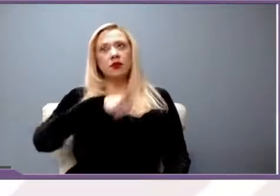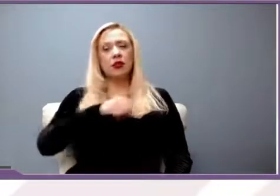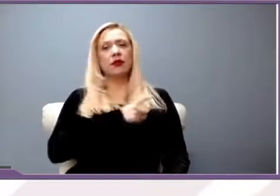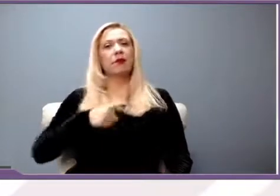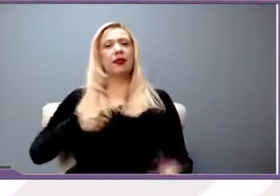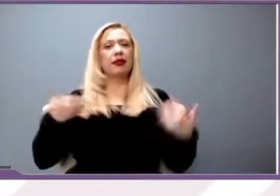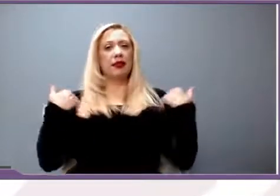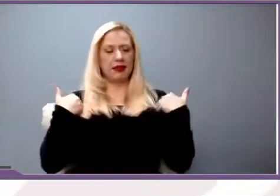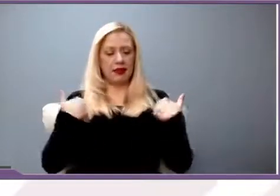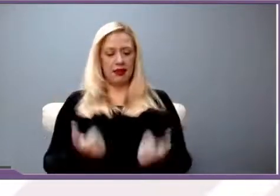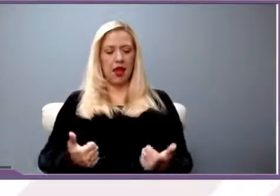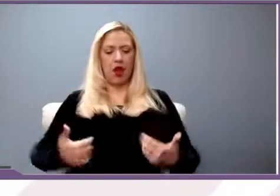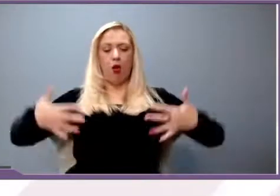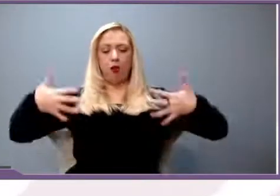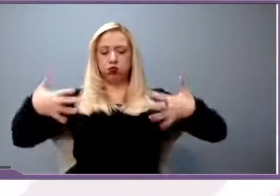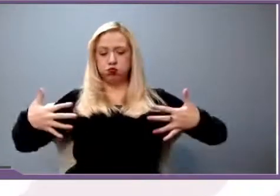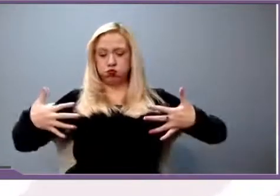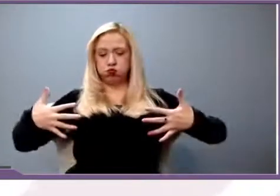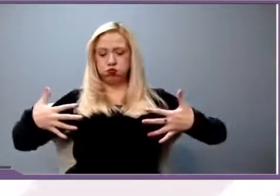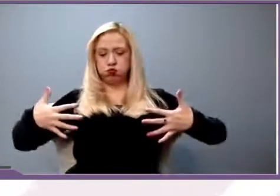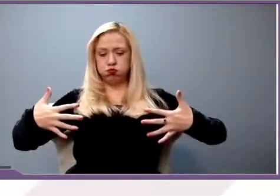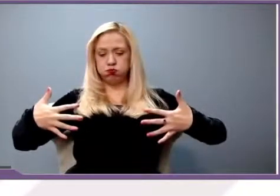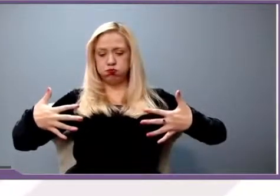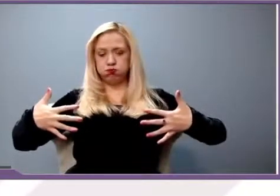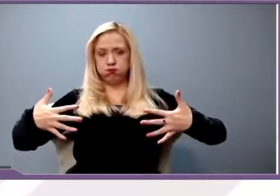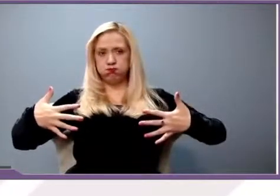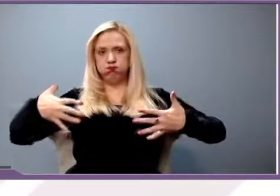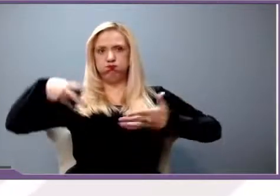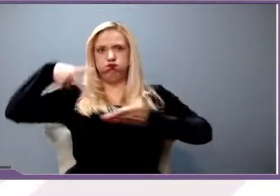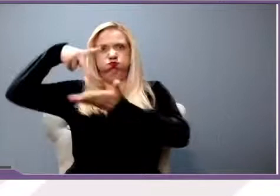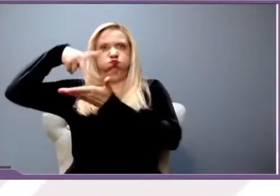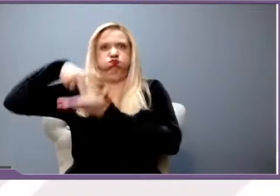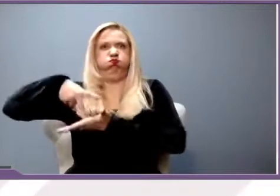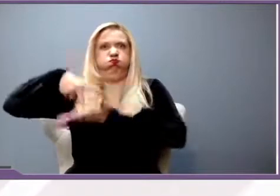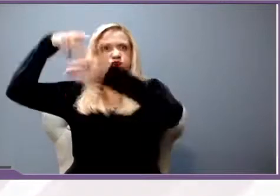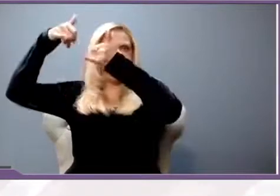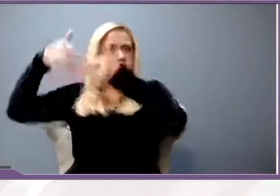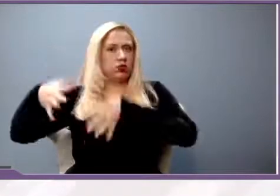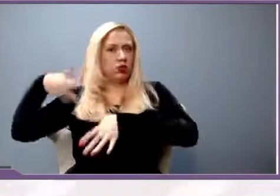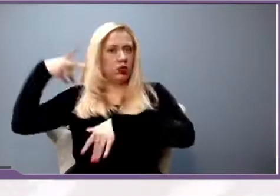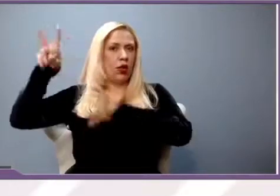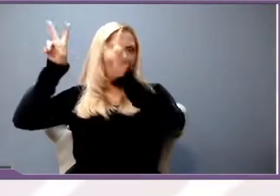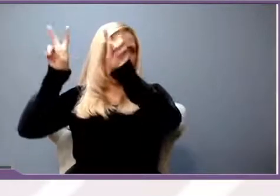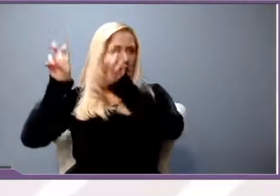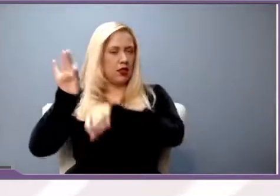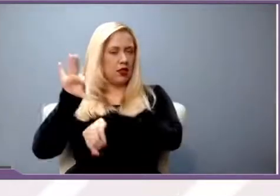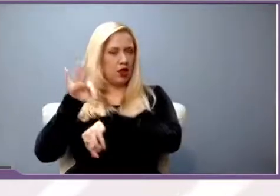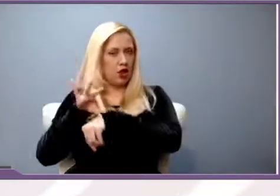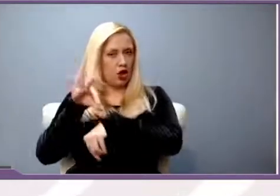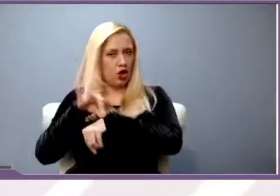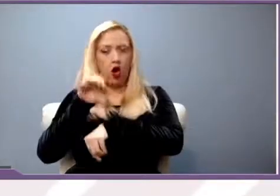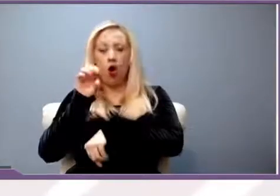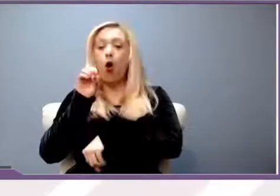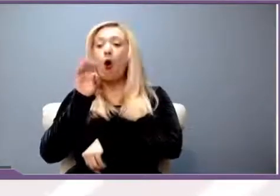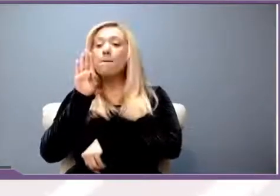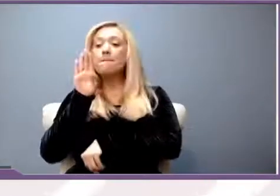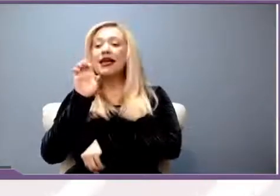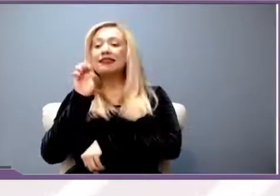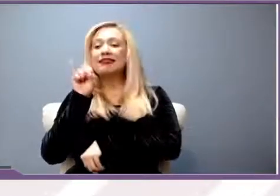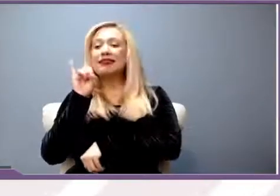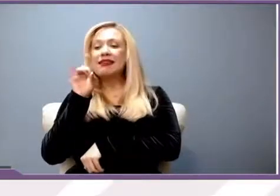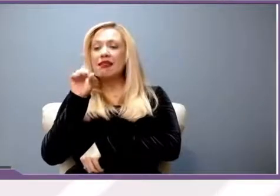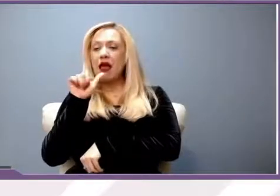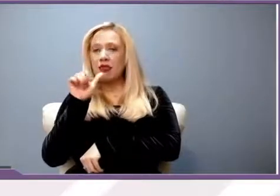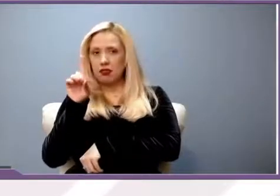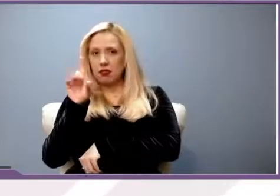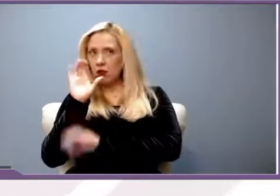gordura y obesidad no es lo mismo. Obesidad es un término médico, ¿no? Que además puede ser también discriminatorio y